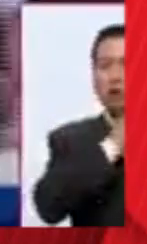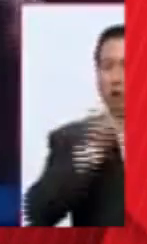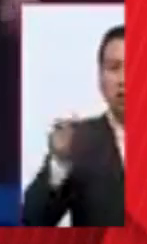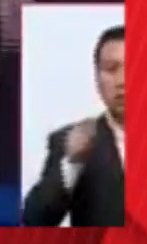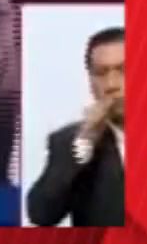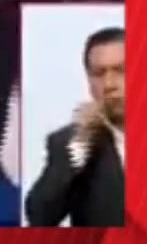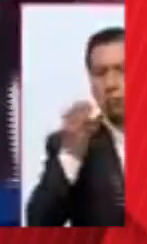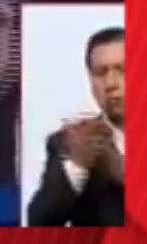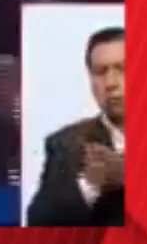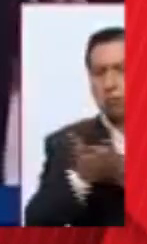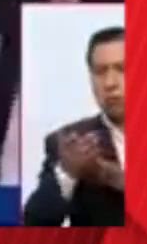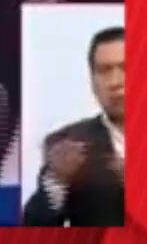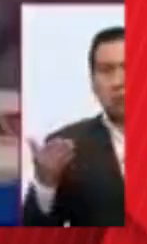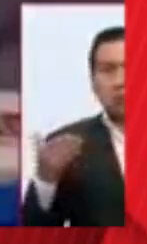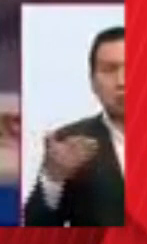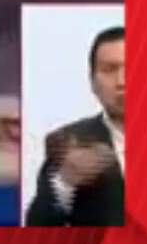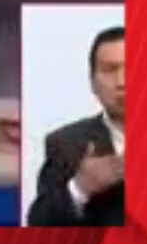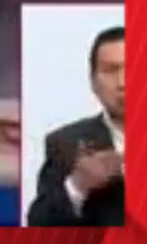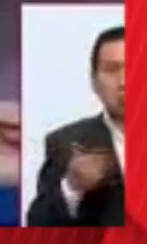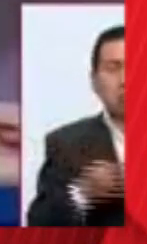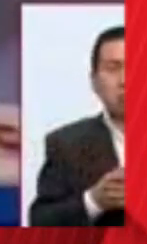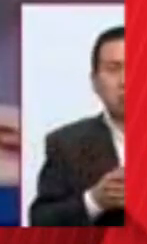conspiró, golpeó